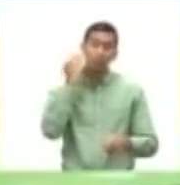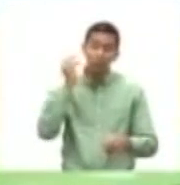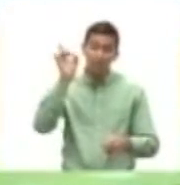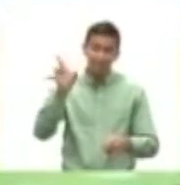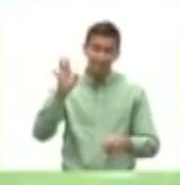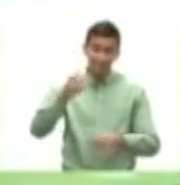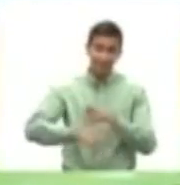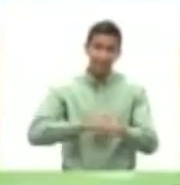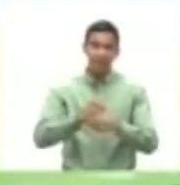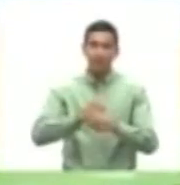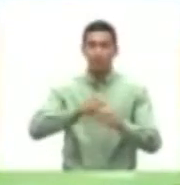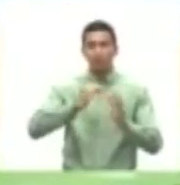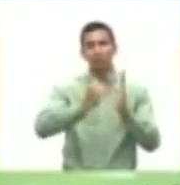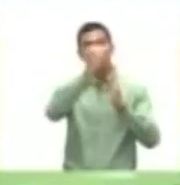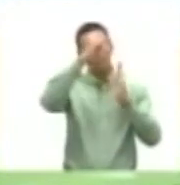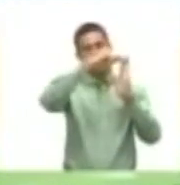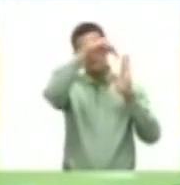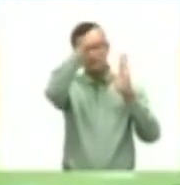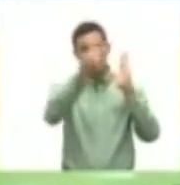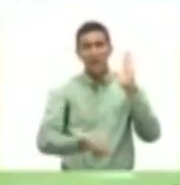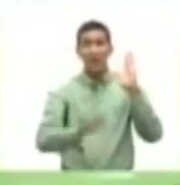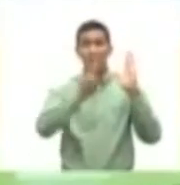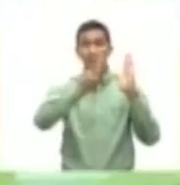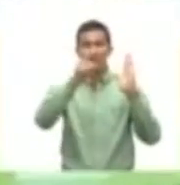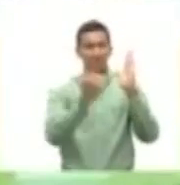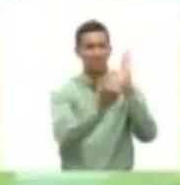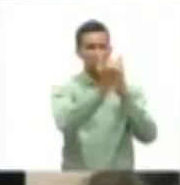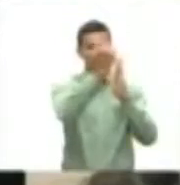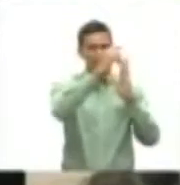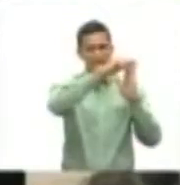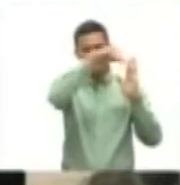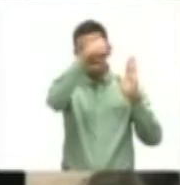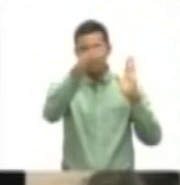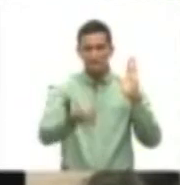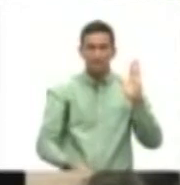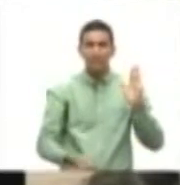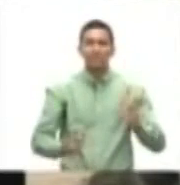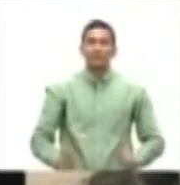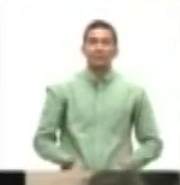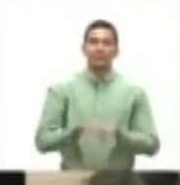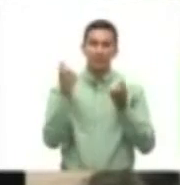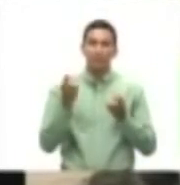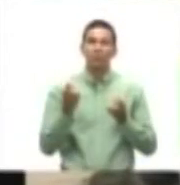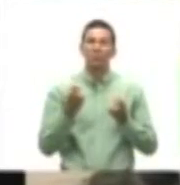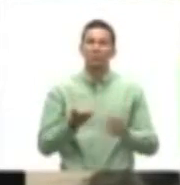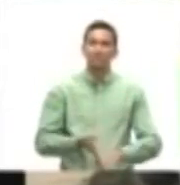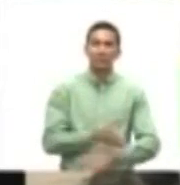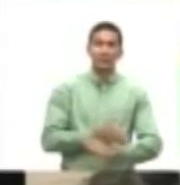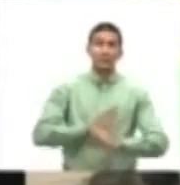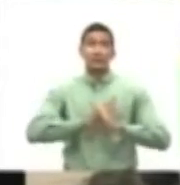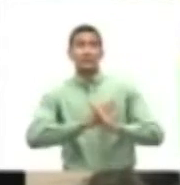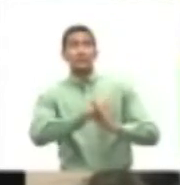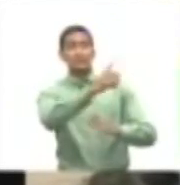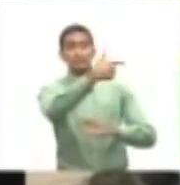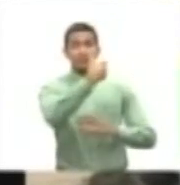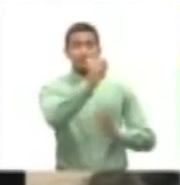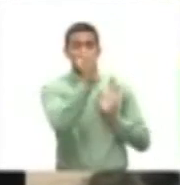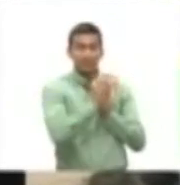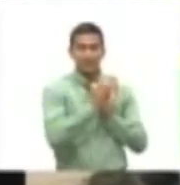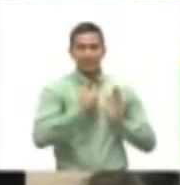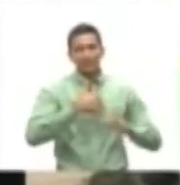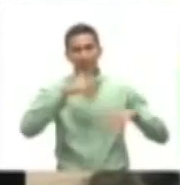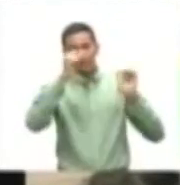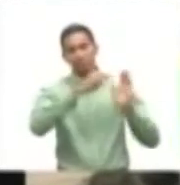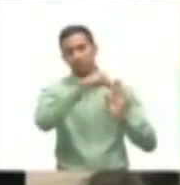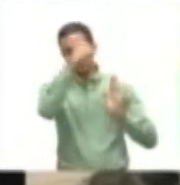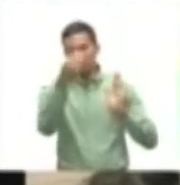ciudad de Cartagena para evitar que la asesinaran. En una cancha de fútbol del barrio Cundi en la ciudad de Santa Marta fue